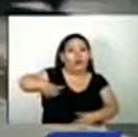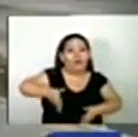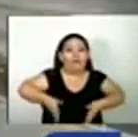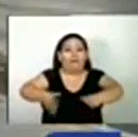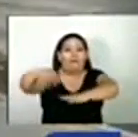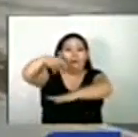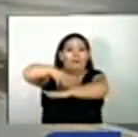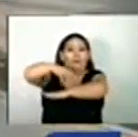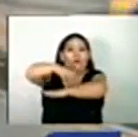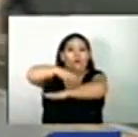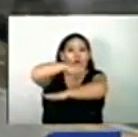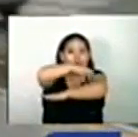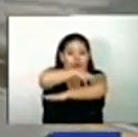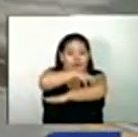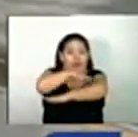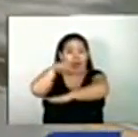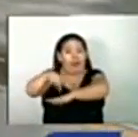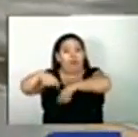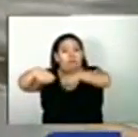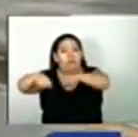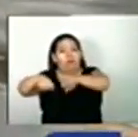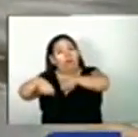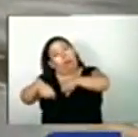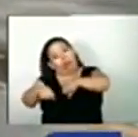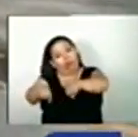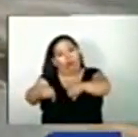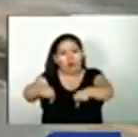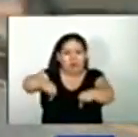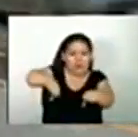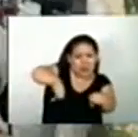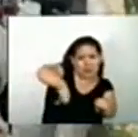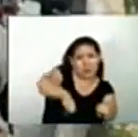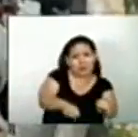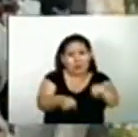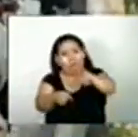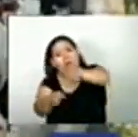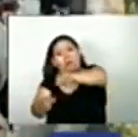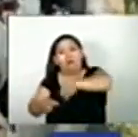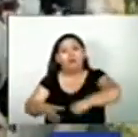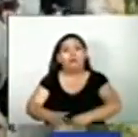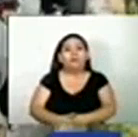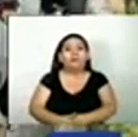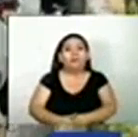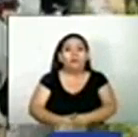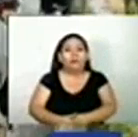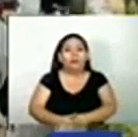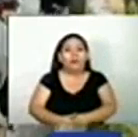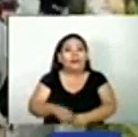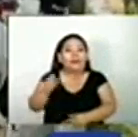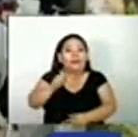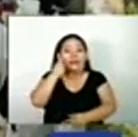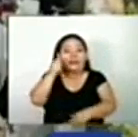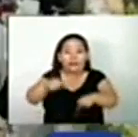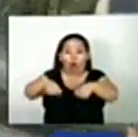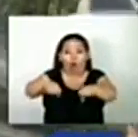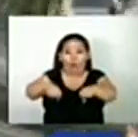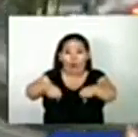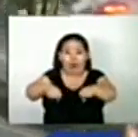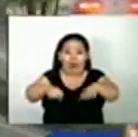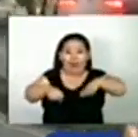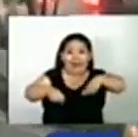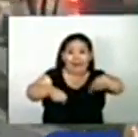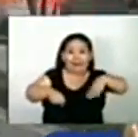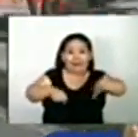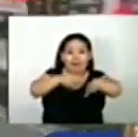Próceres en San Salvador, en donde un motociclista perdió el control en una curva. Se dio en la cuneta, pues, y